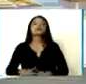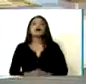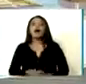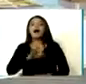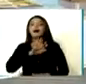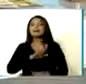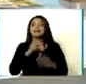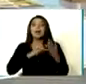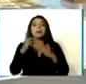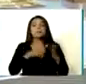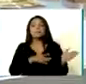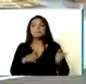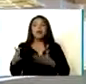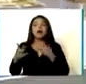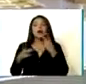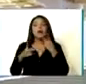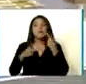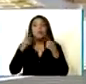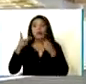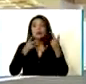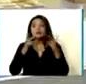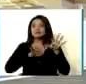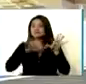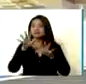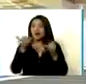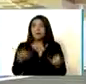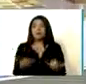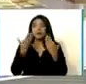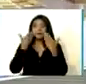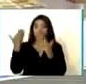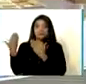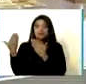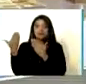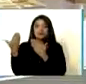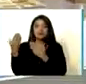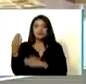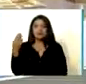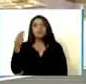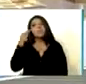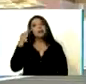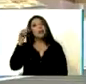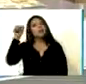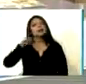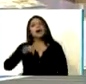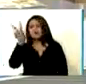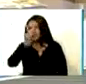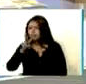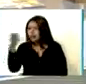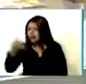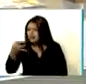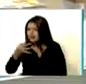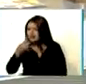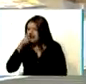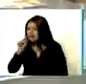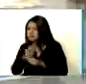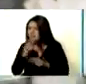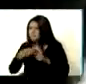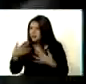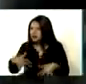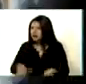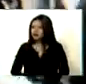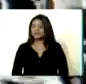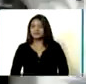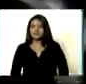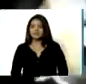la política exterior gringa. Vamos a ver de inmediato, Merlin y amigos, nuestra memoria del día. ¿Es Venezuela realmente una amenaza? Veamos.